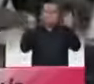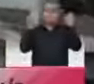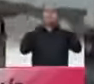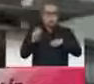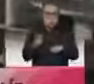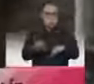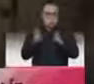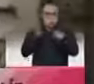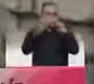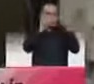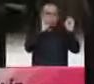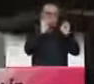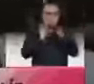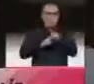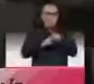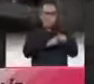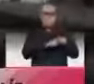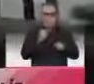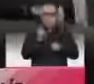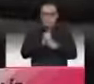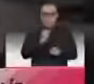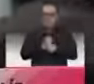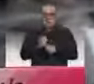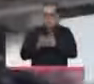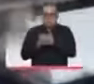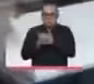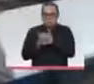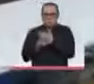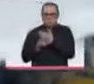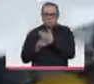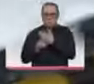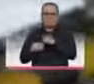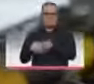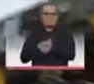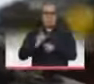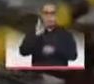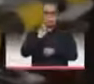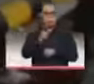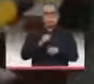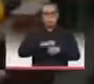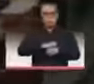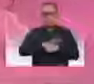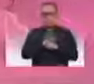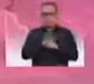es preocupante que en todo el mundo crezca la pobreza extrema a raíz de la pandemia.